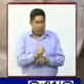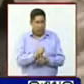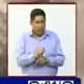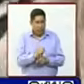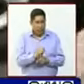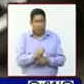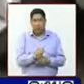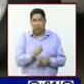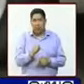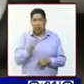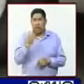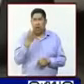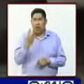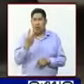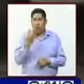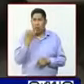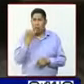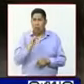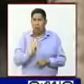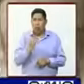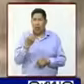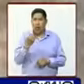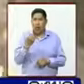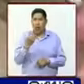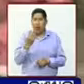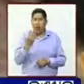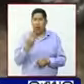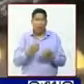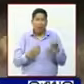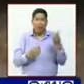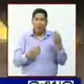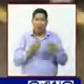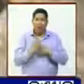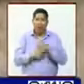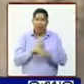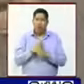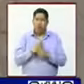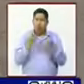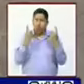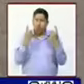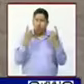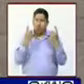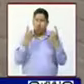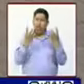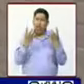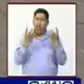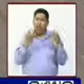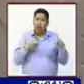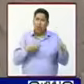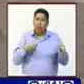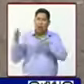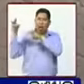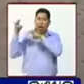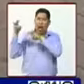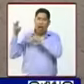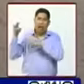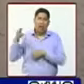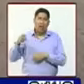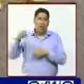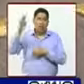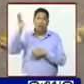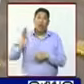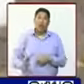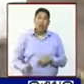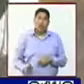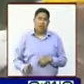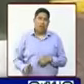rescatar en este caso a dos menores de 14 años, las mismas que pretendían viajar a Sao Paulo, Brasil. En este momento se encuentra en proceso de investigación